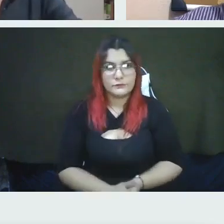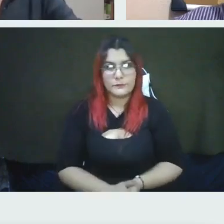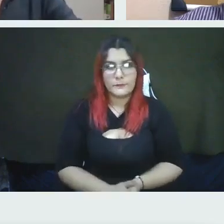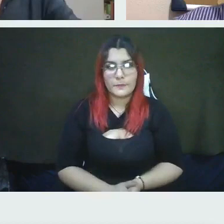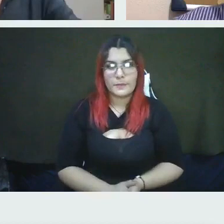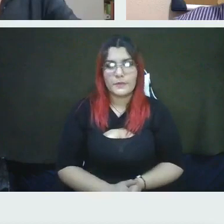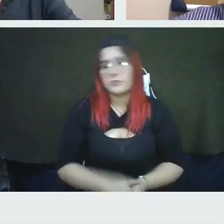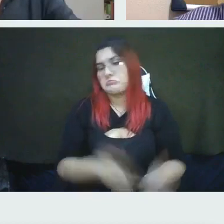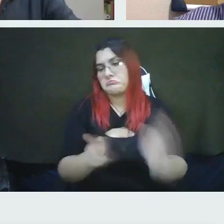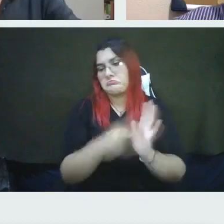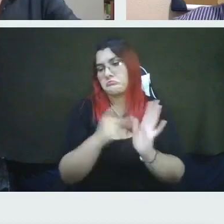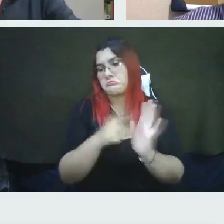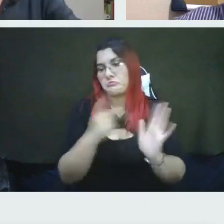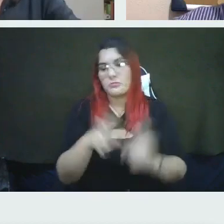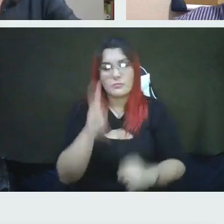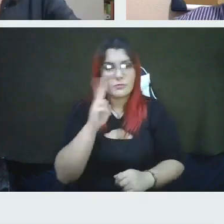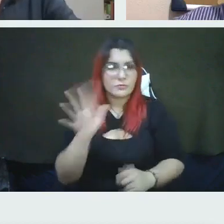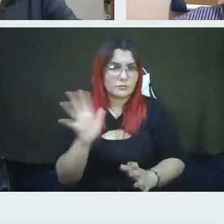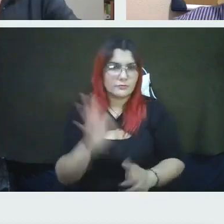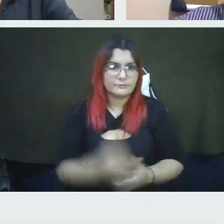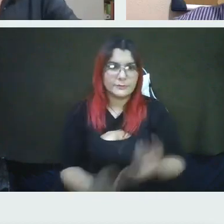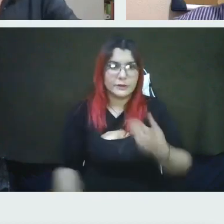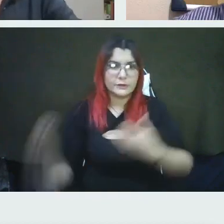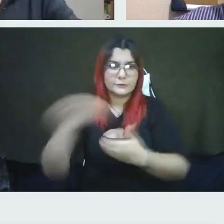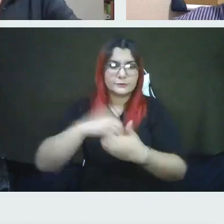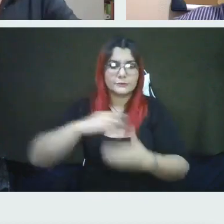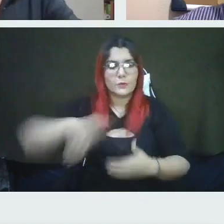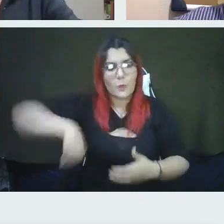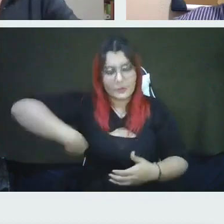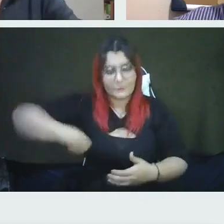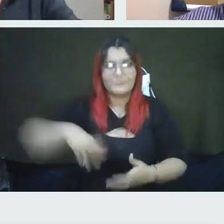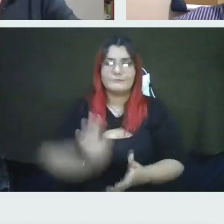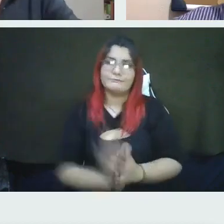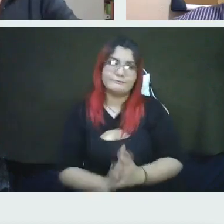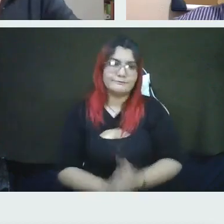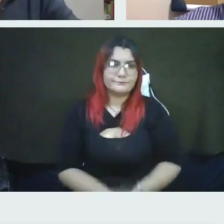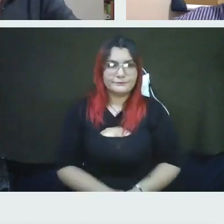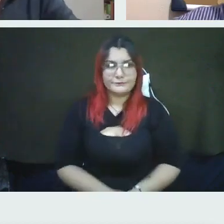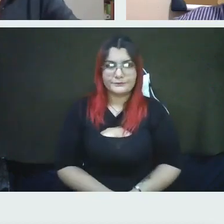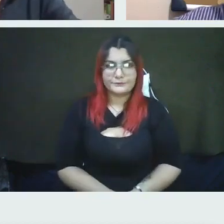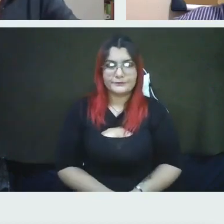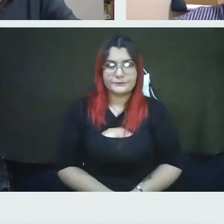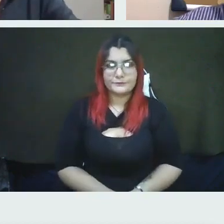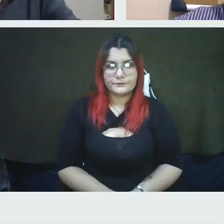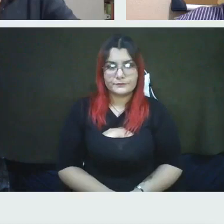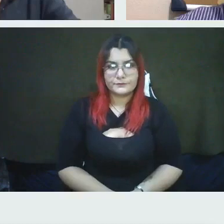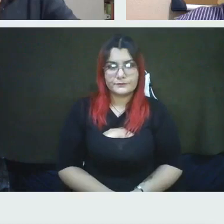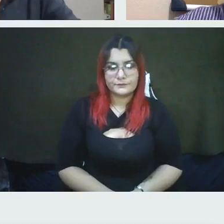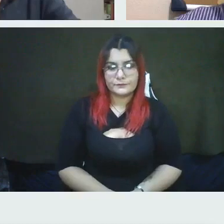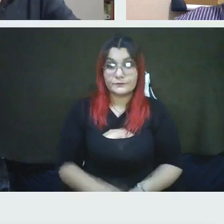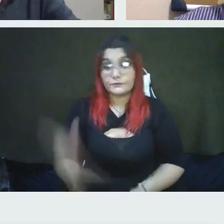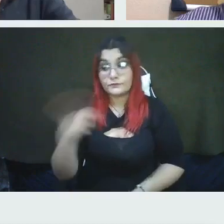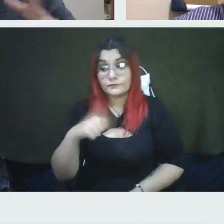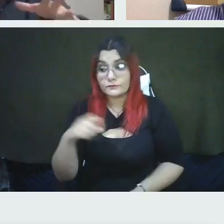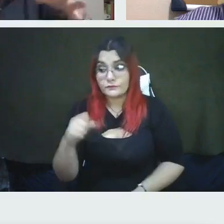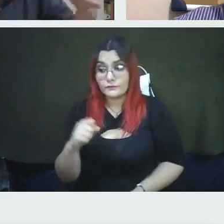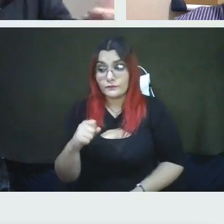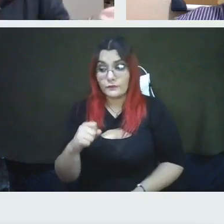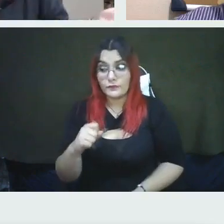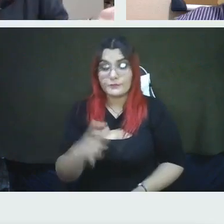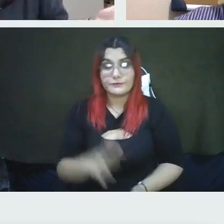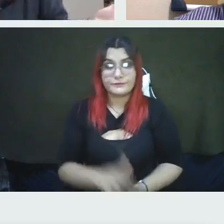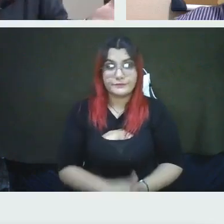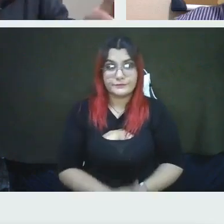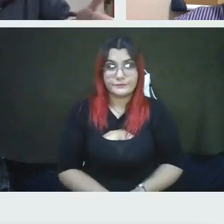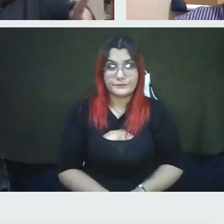réplica, porque bueno, pues se queda el material aquí en las redes sociales. Y bueno, pues la verdad es que los alcances después de que a veces termina, porque en